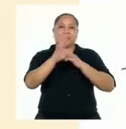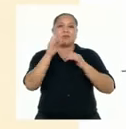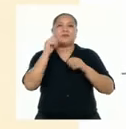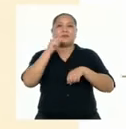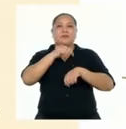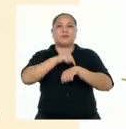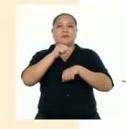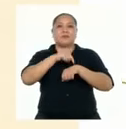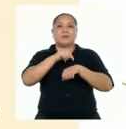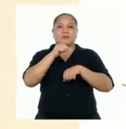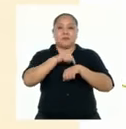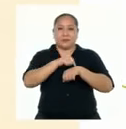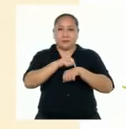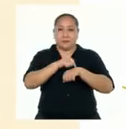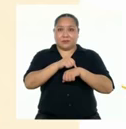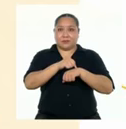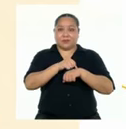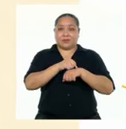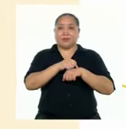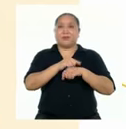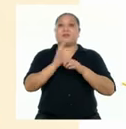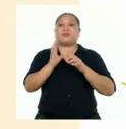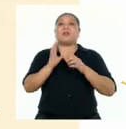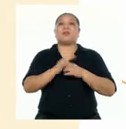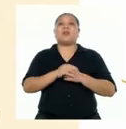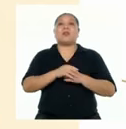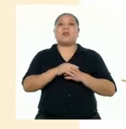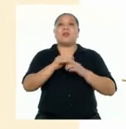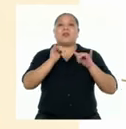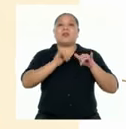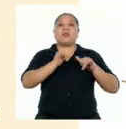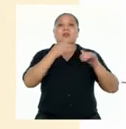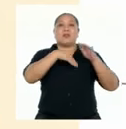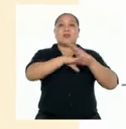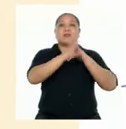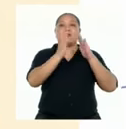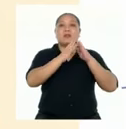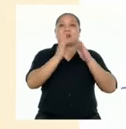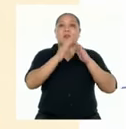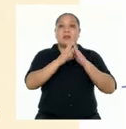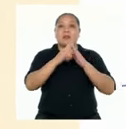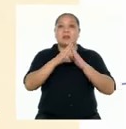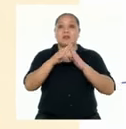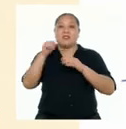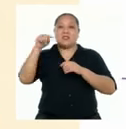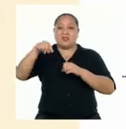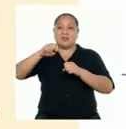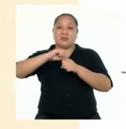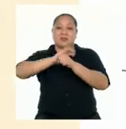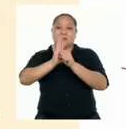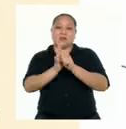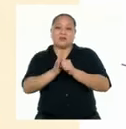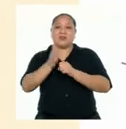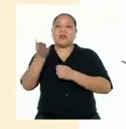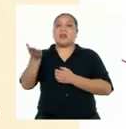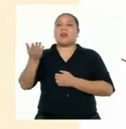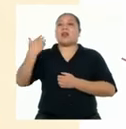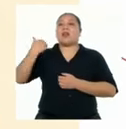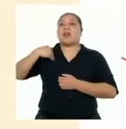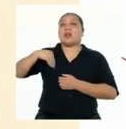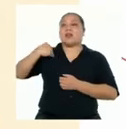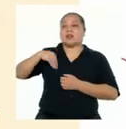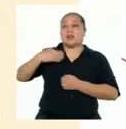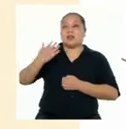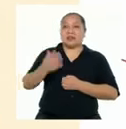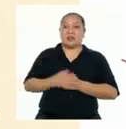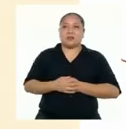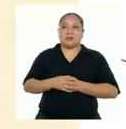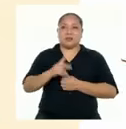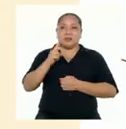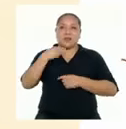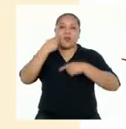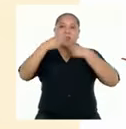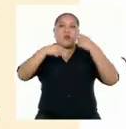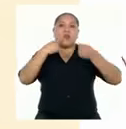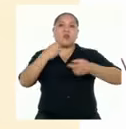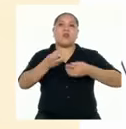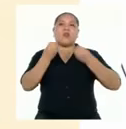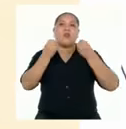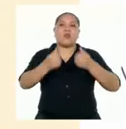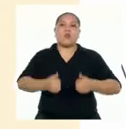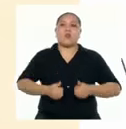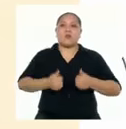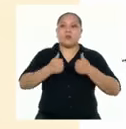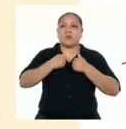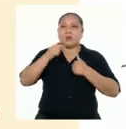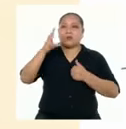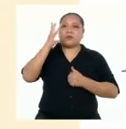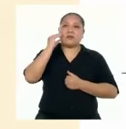cuarentena de la COVID-19 en Argentina y narra cómo ha vivido esta experiencia.